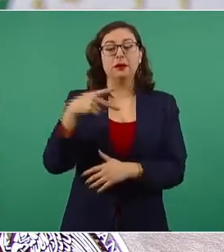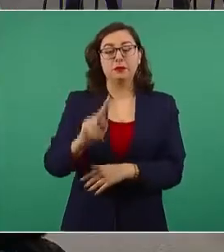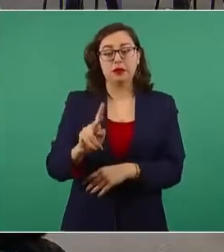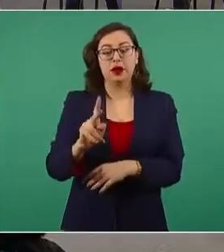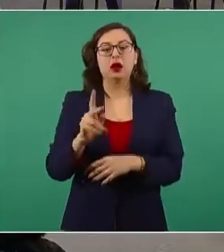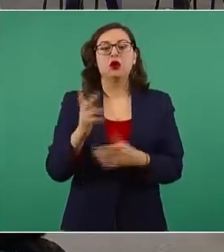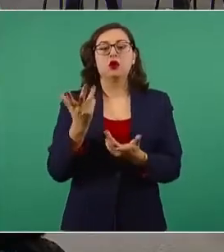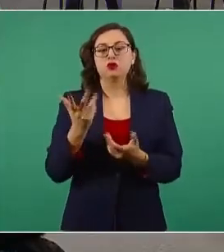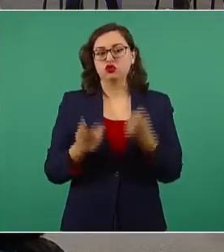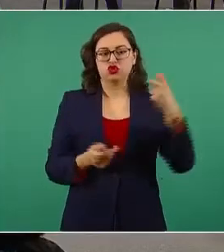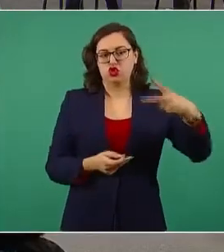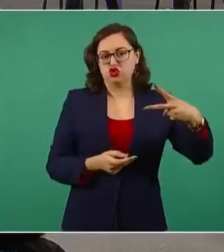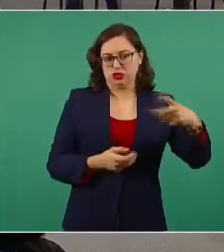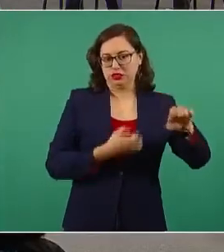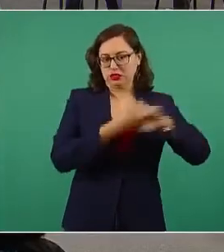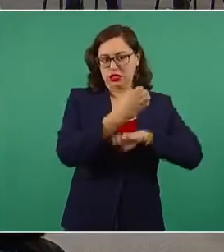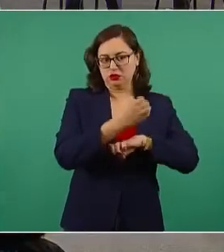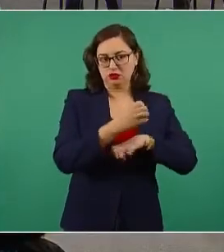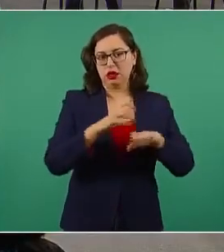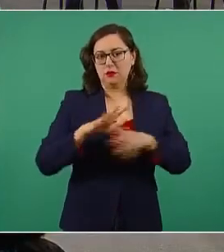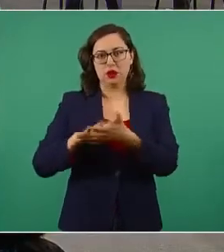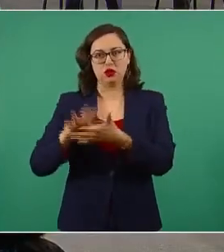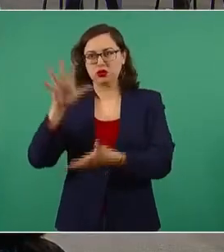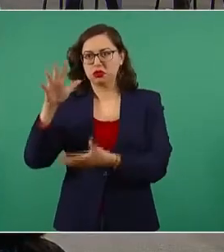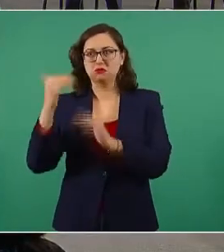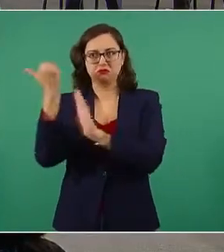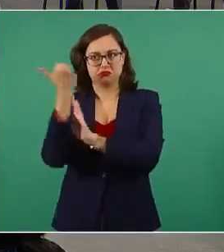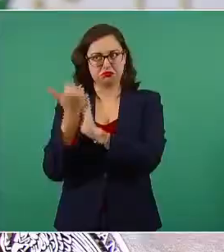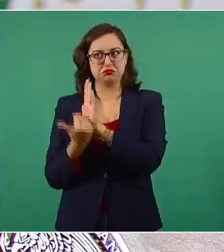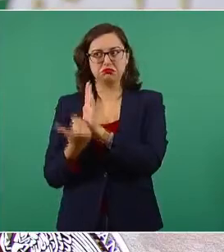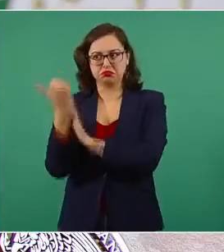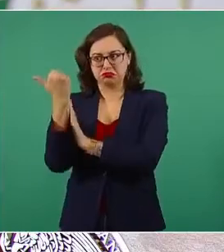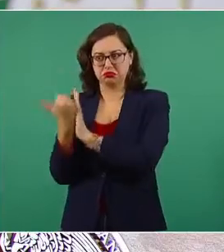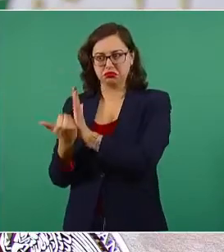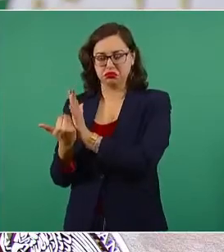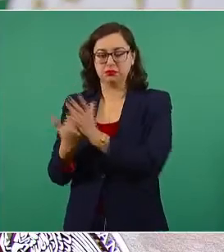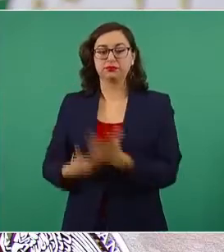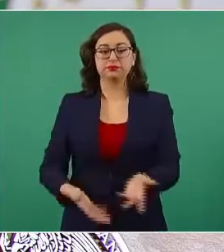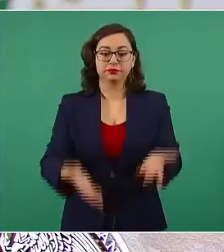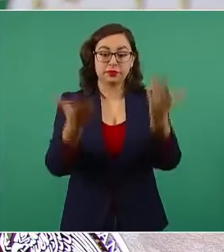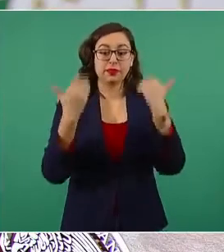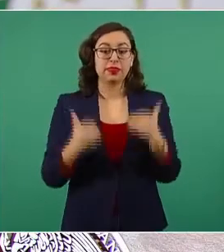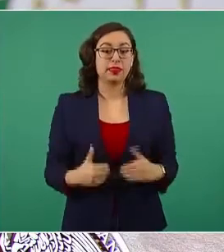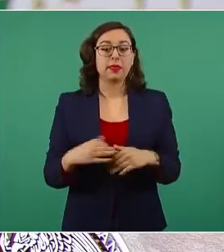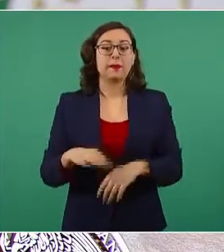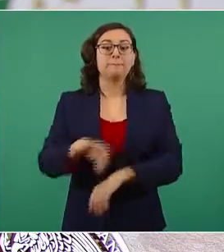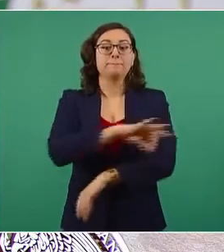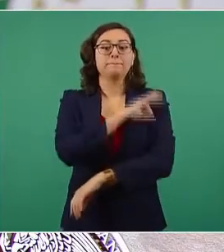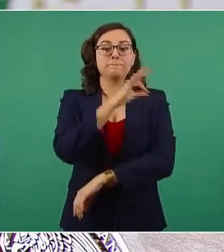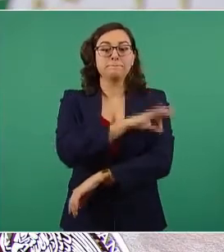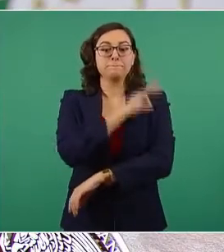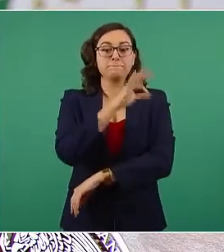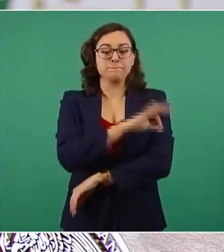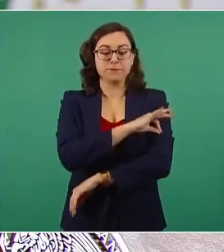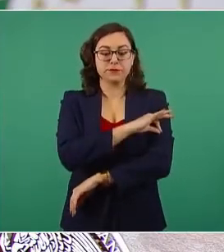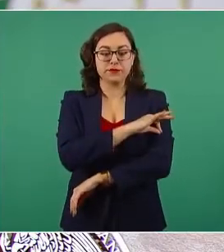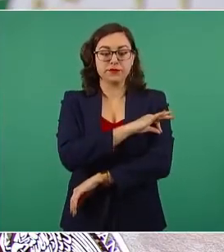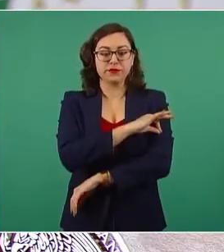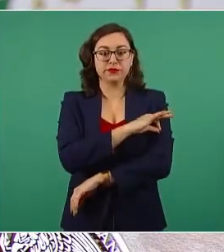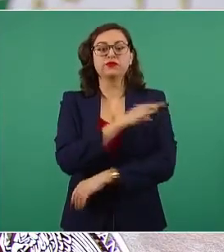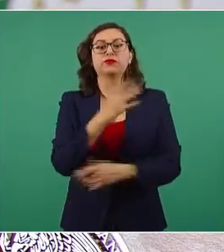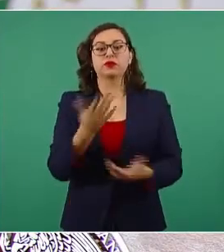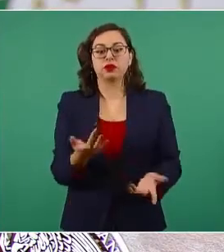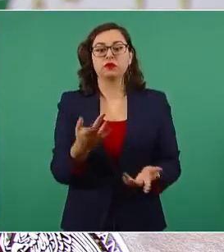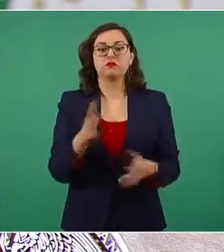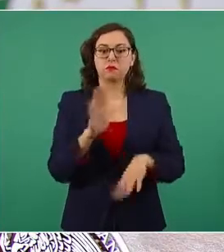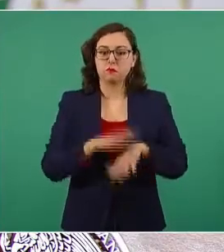la baja también. La siguiente. Respecto a la vacunación, tenemos cada vez más capacidad de